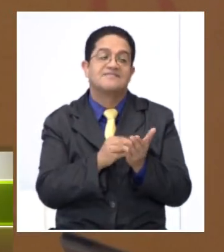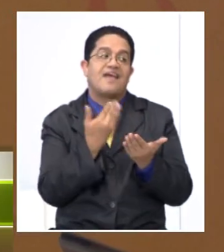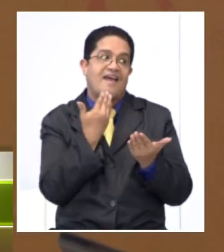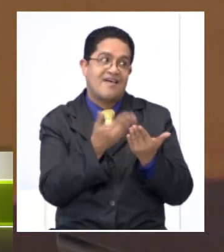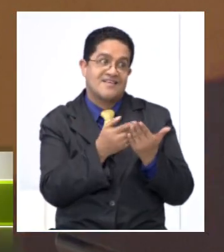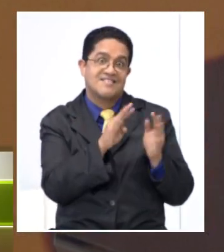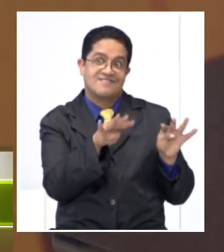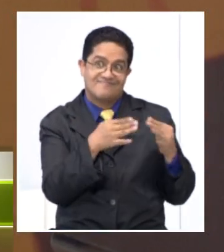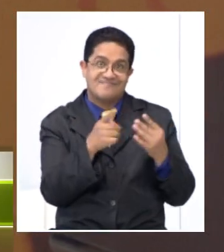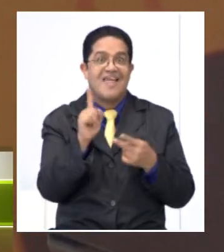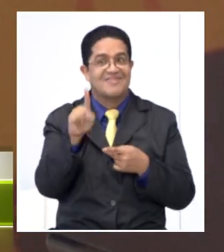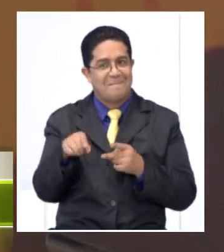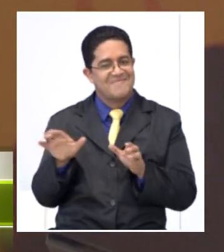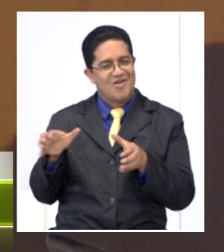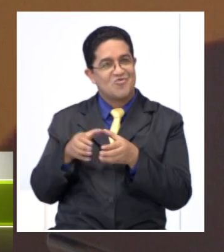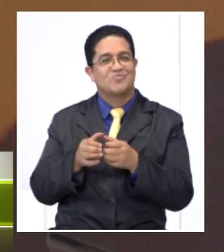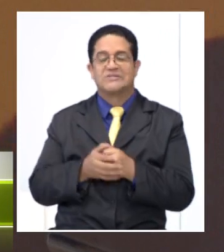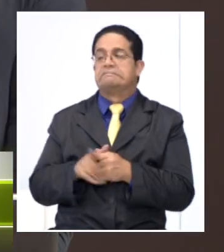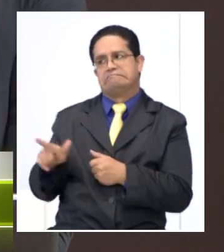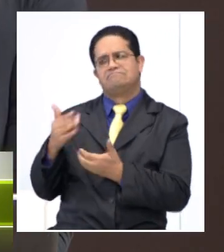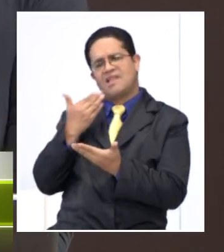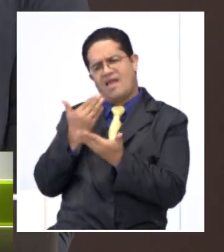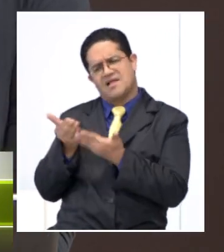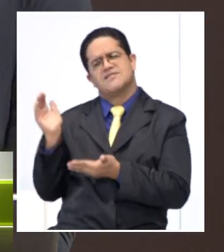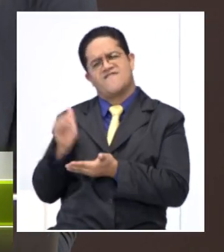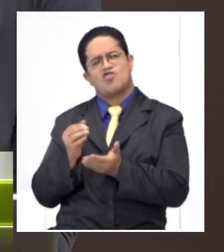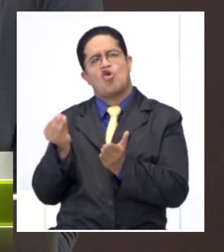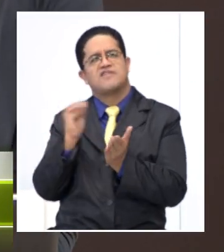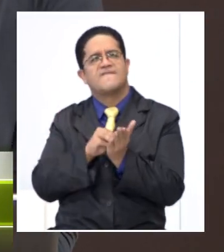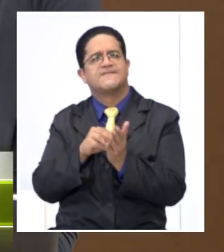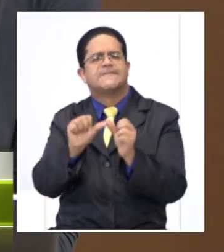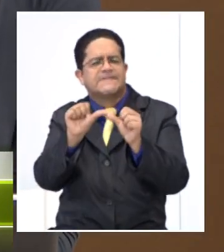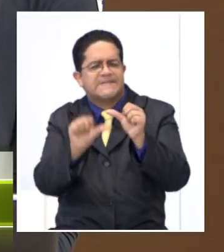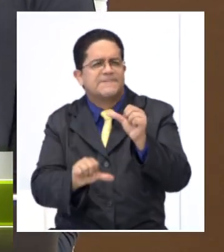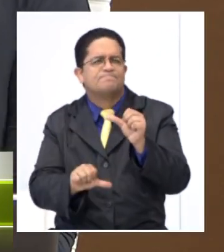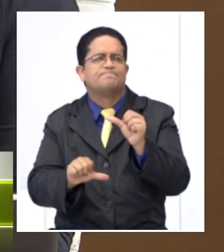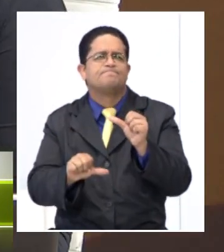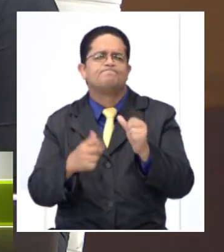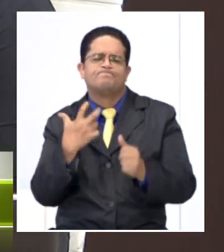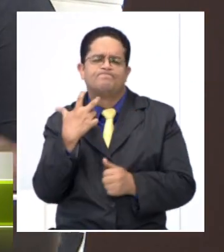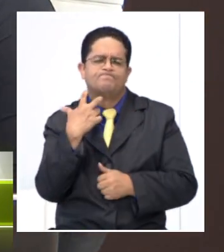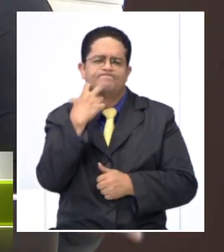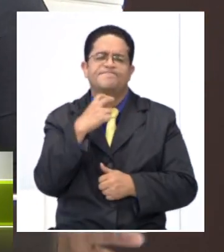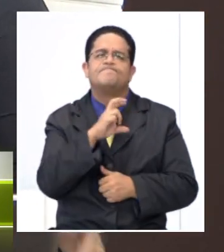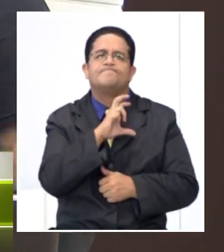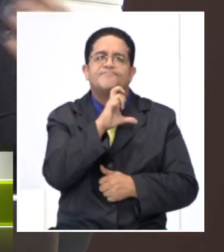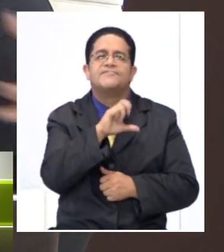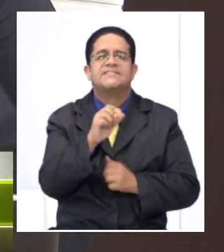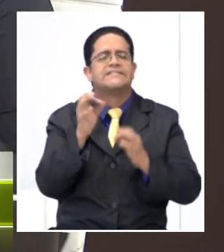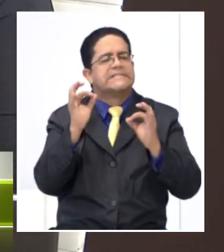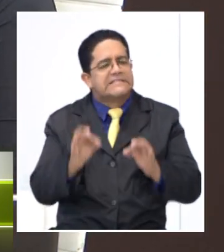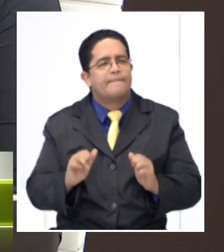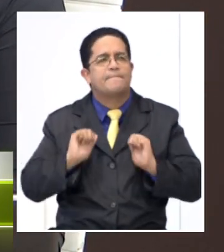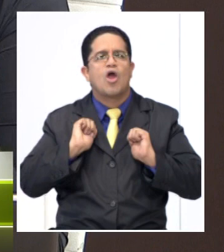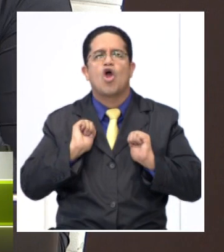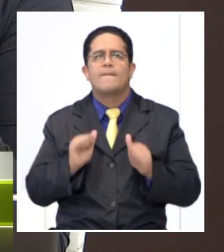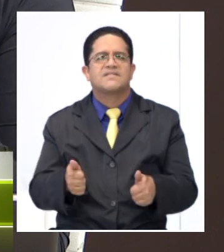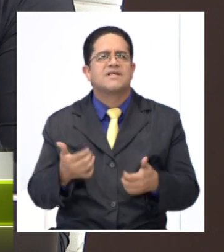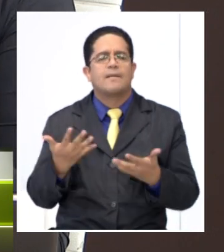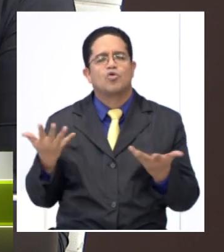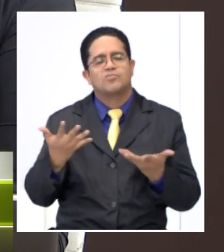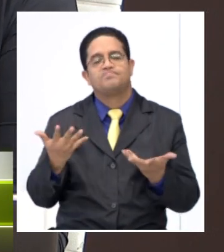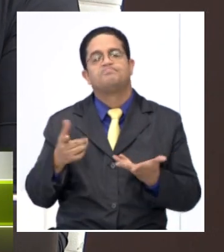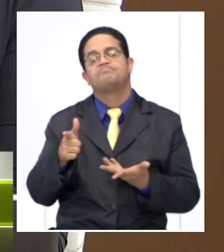atención tuya y la de todo tu equipo. Gracias por estar con nosotros una vez más. Vamos a hablar de la toxina. Y siempre comenzamos con esto porque